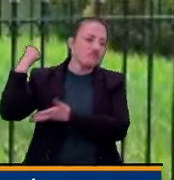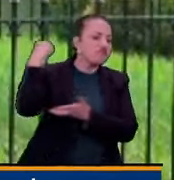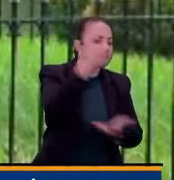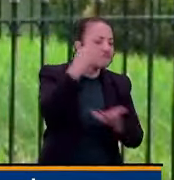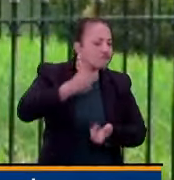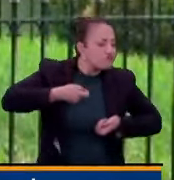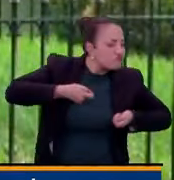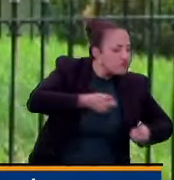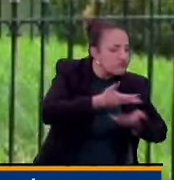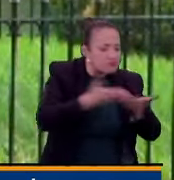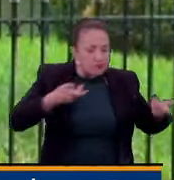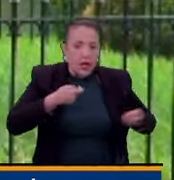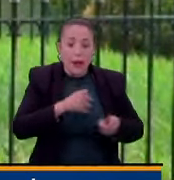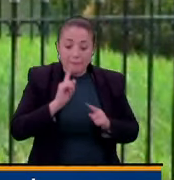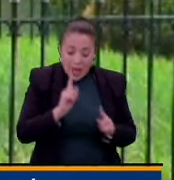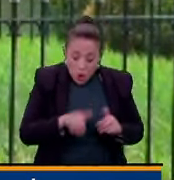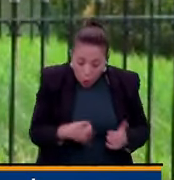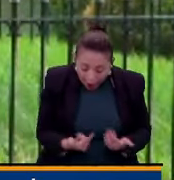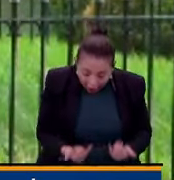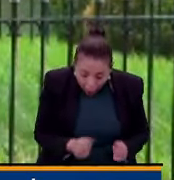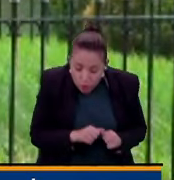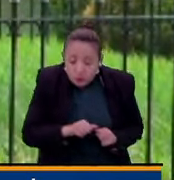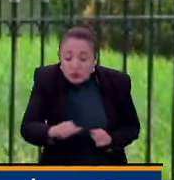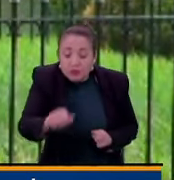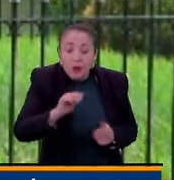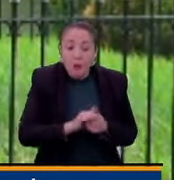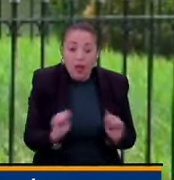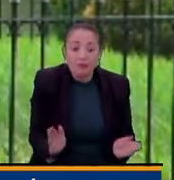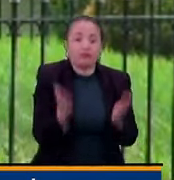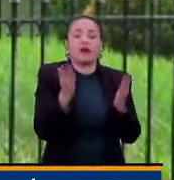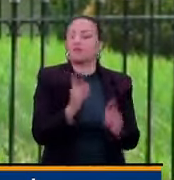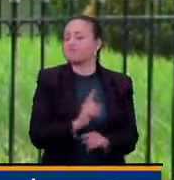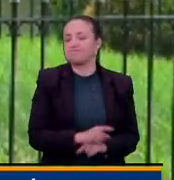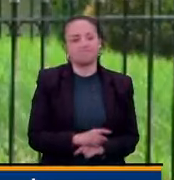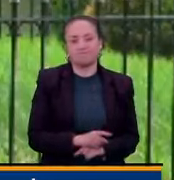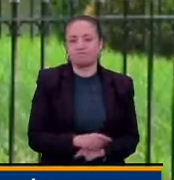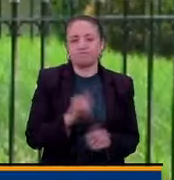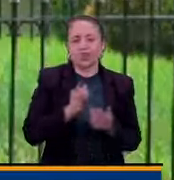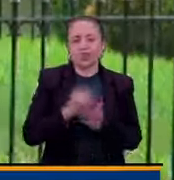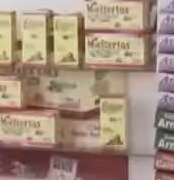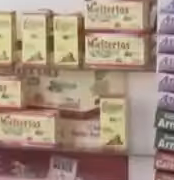ahora, en el corto plazo, no se recuperará el grado de inversión, al menos en lo que respecta a Standard & Poor's.